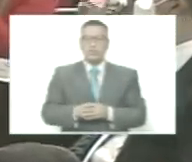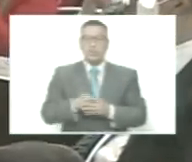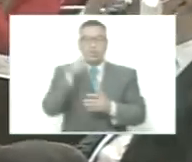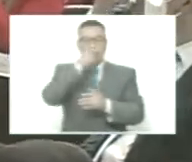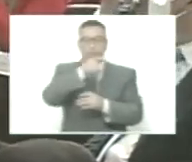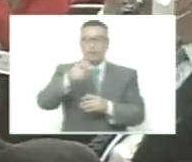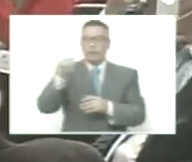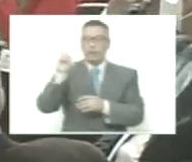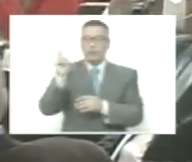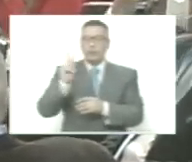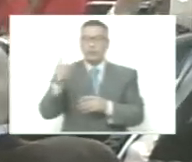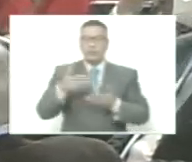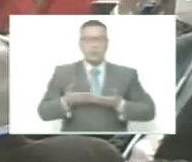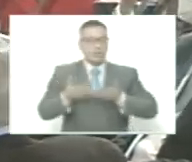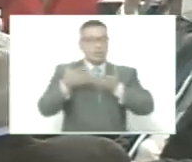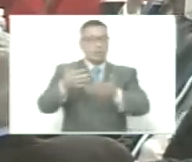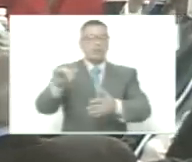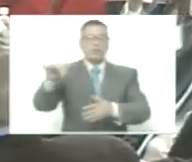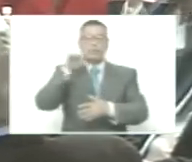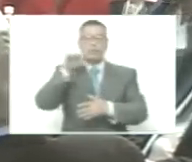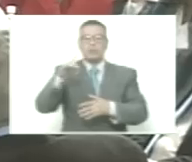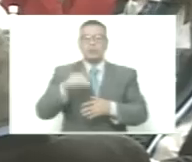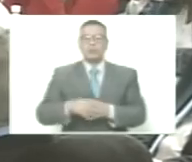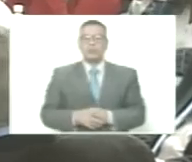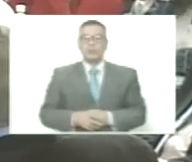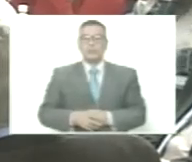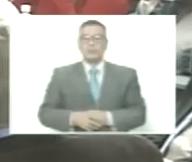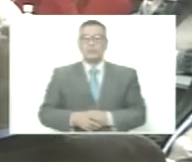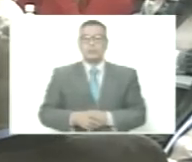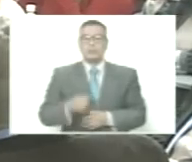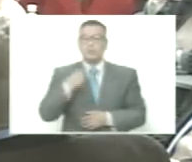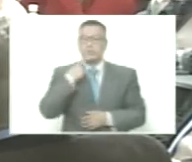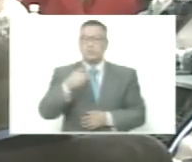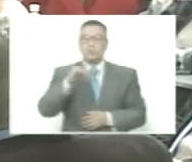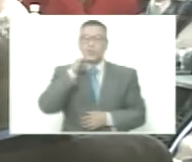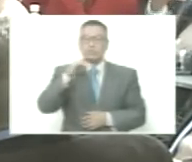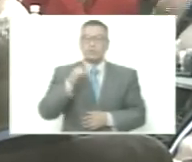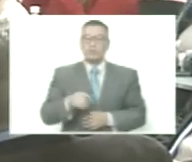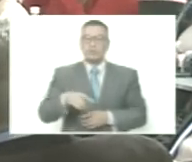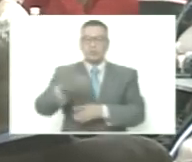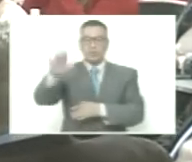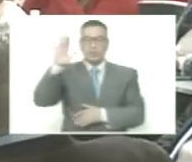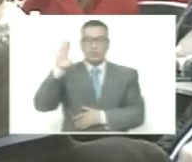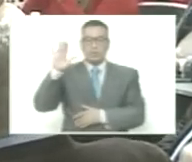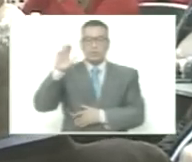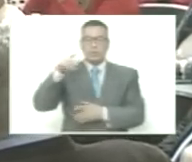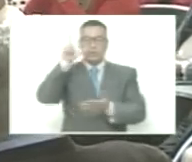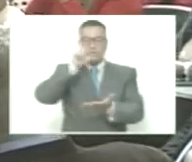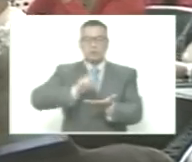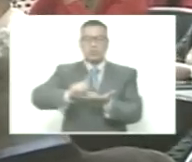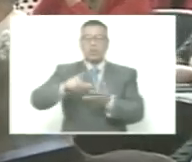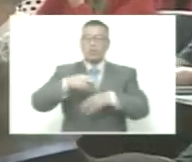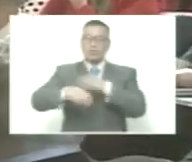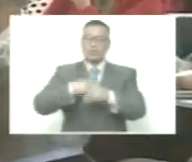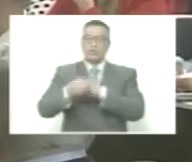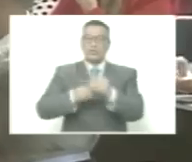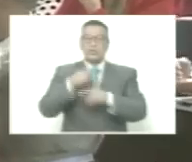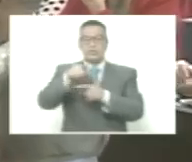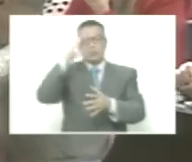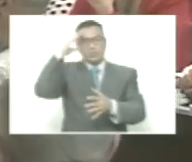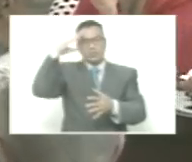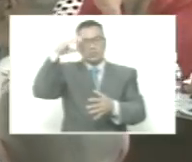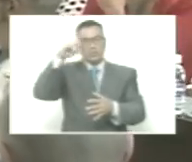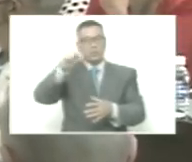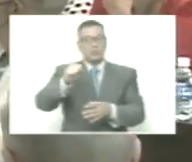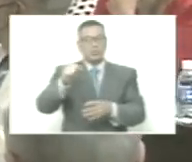de Venezuela dio un mensaje y dijo, ante todo, juraron la lealtad de cumplir ese sueño de